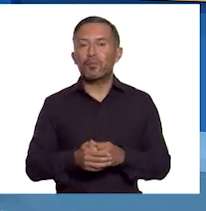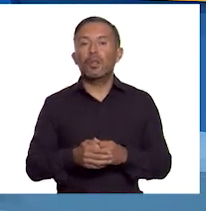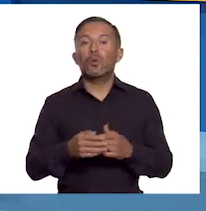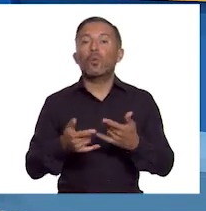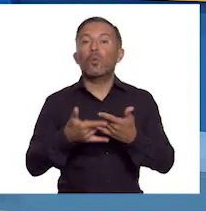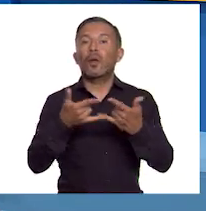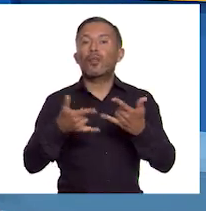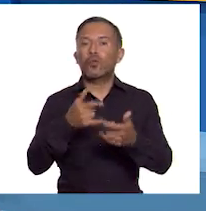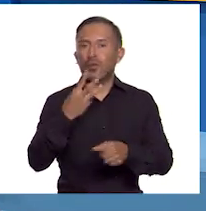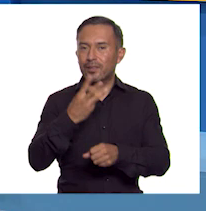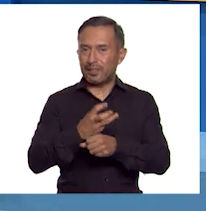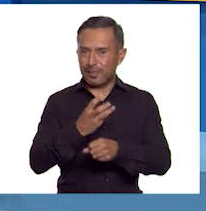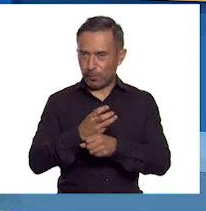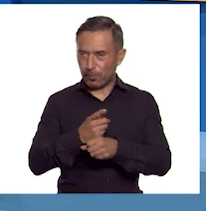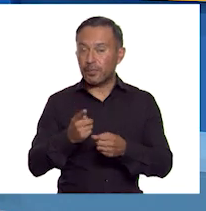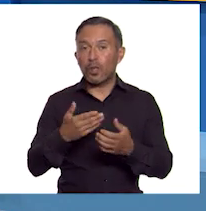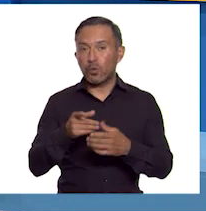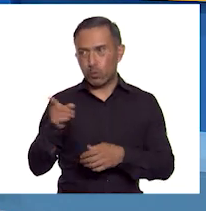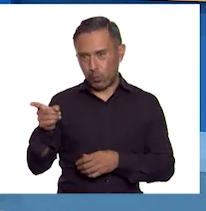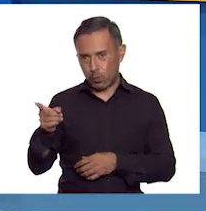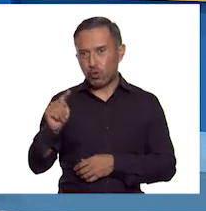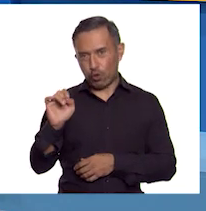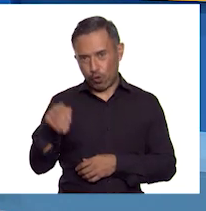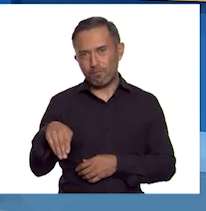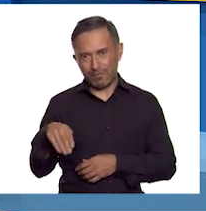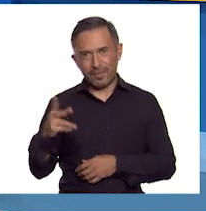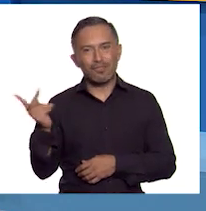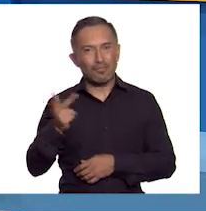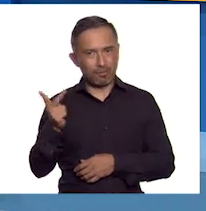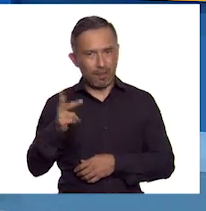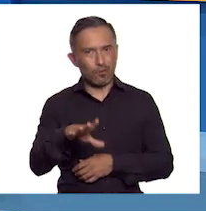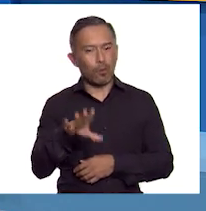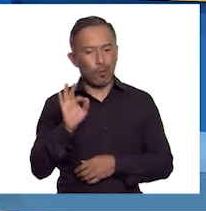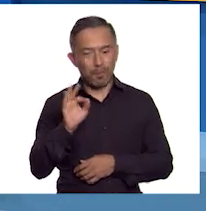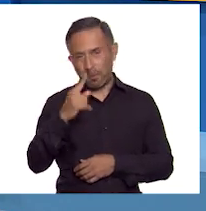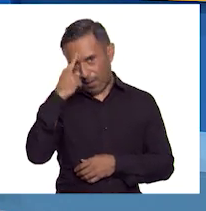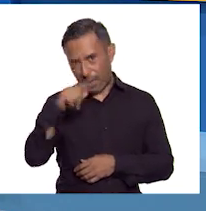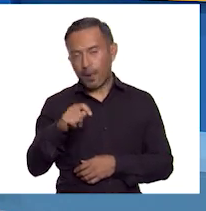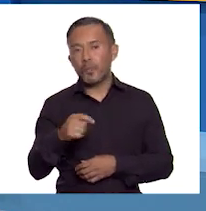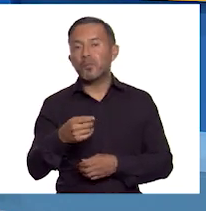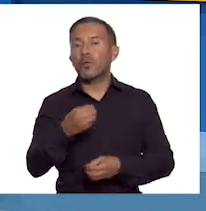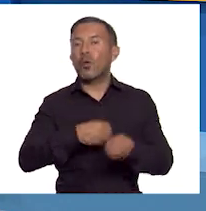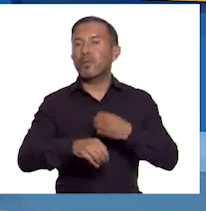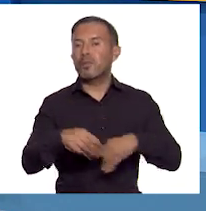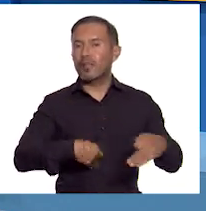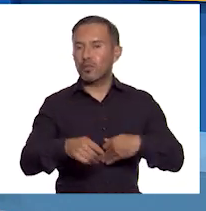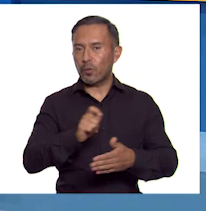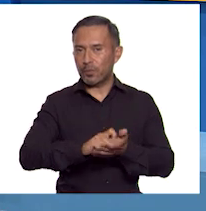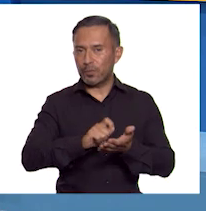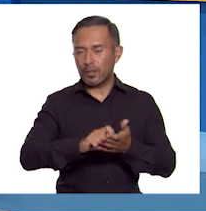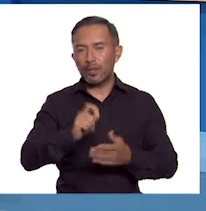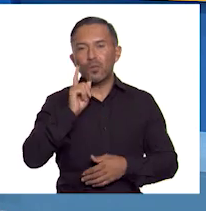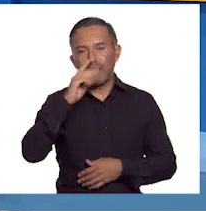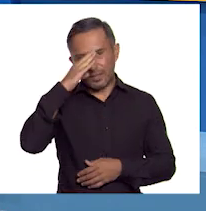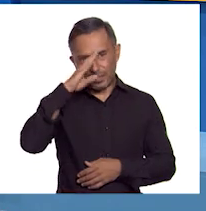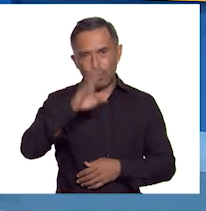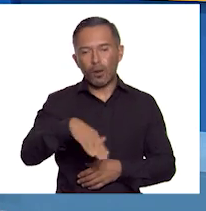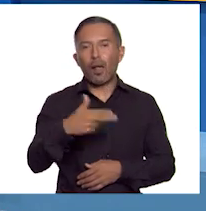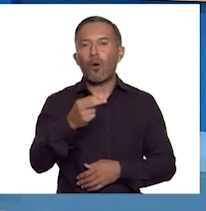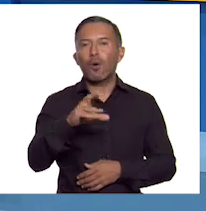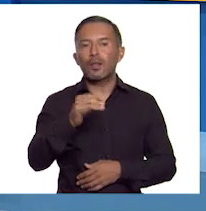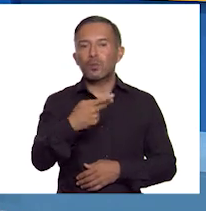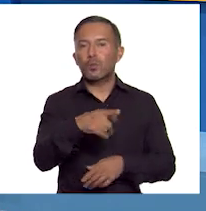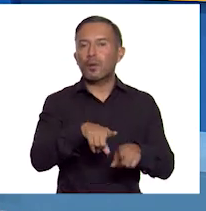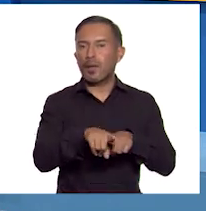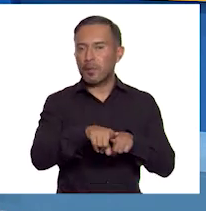Tom eligieron para tomar como base de la escritura de su guión teatral, La señora Hole, de los hermanos Grimm.